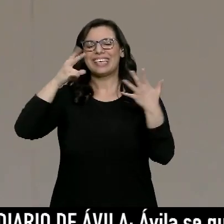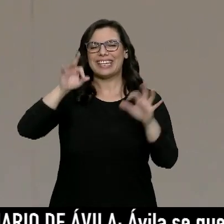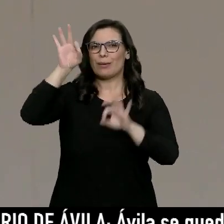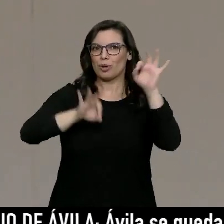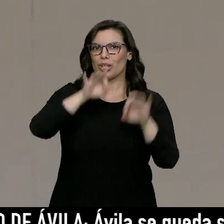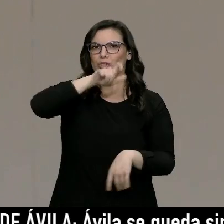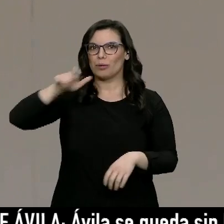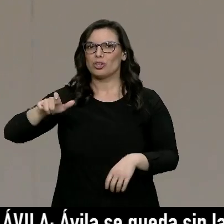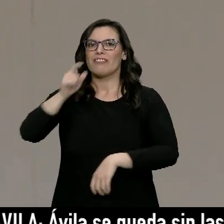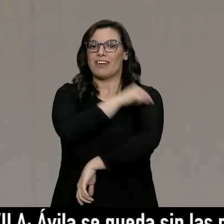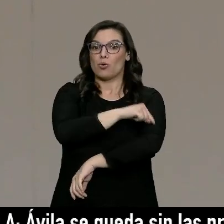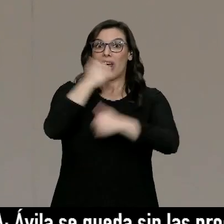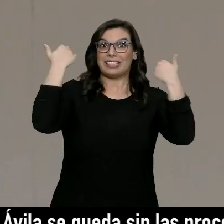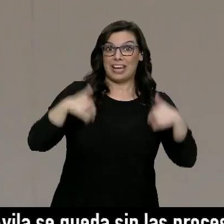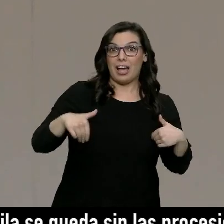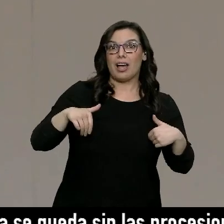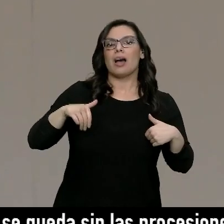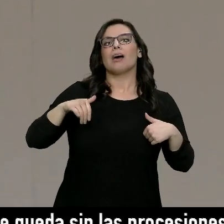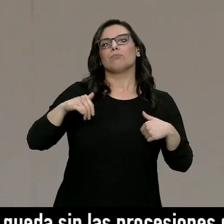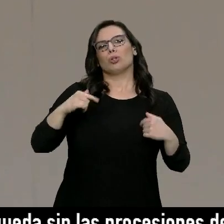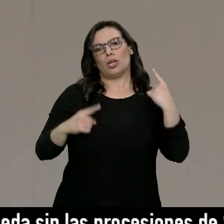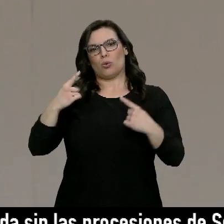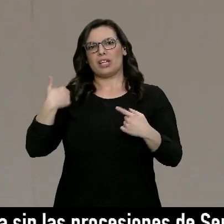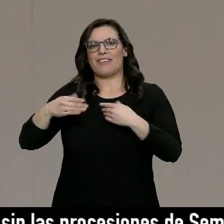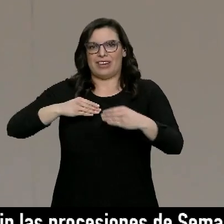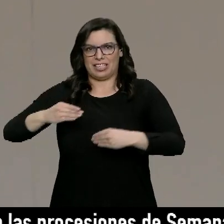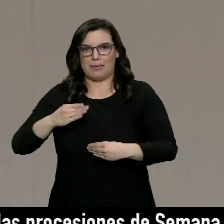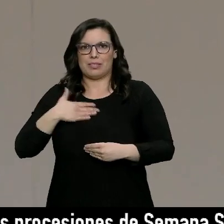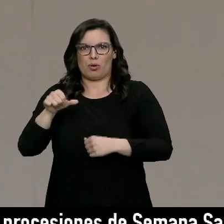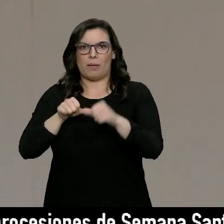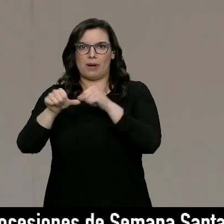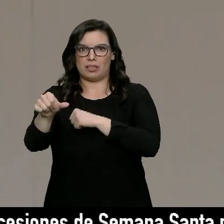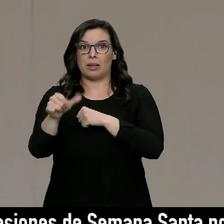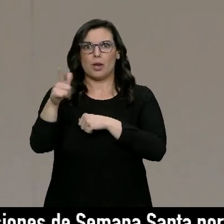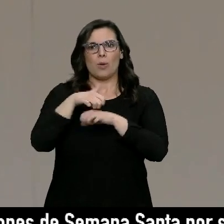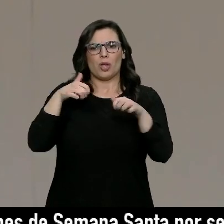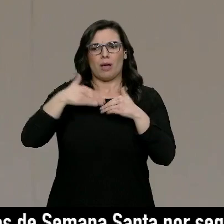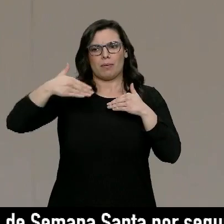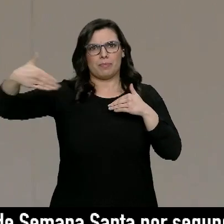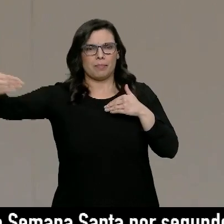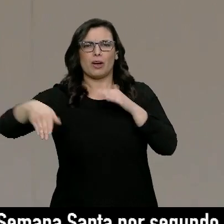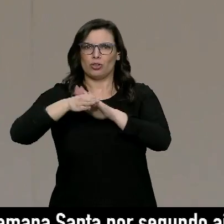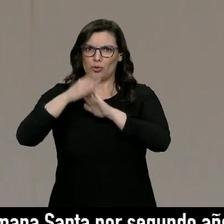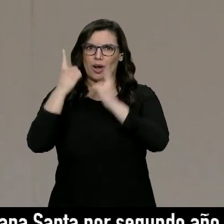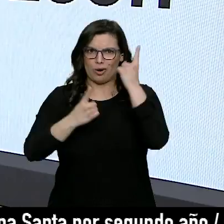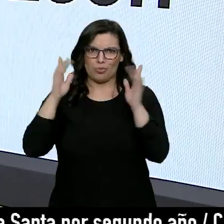relajar el resto de las medidas. Algunas se podrán suavizar, pero la gran mayoría se van a tener que mantener todavía durante un tiempo importante.